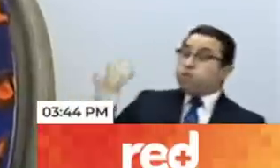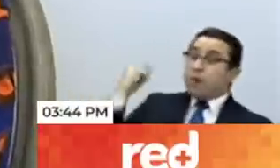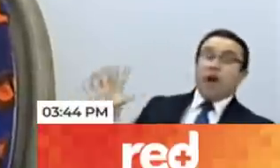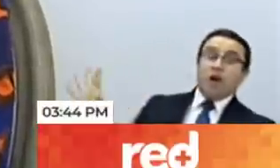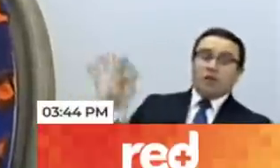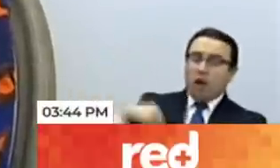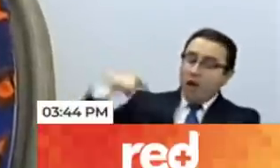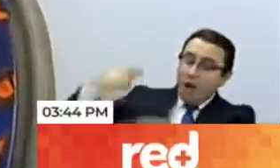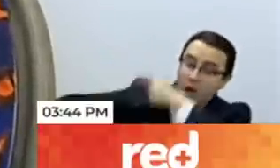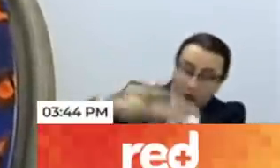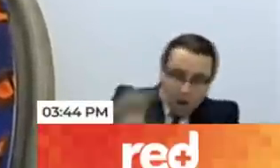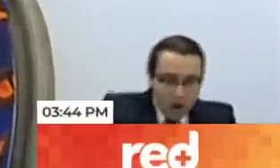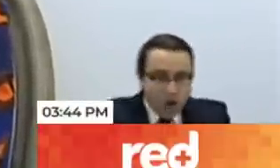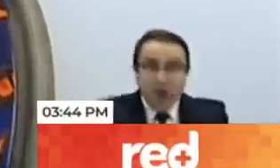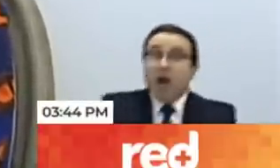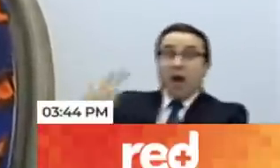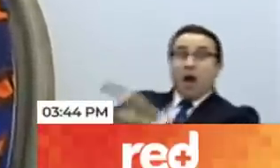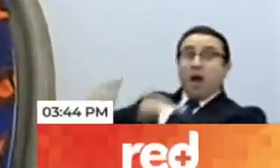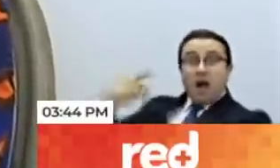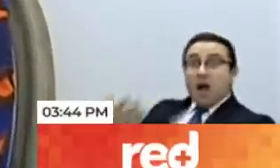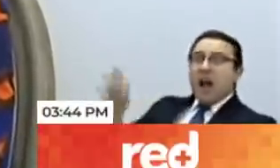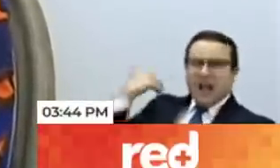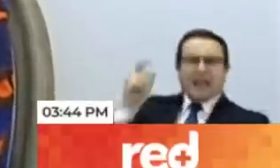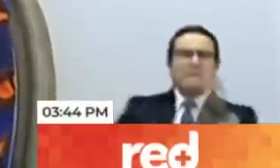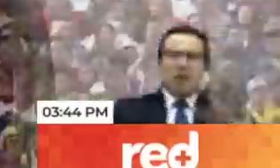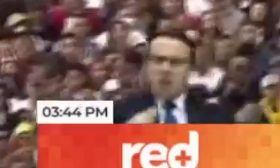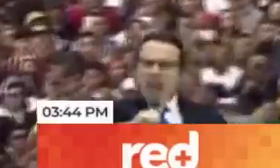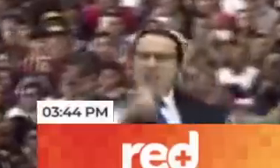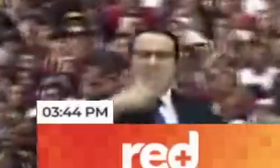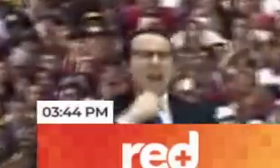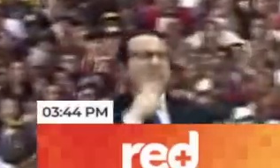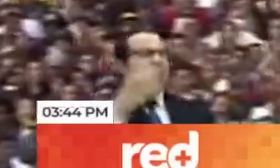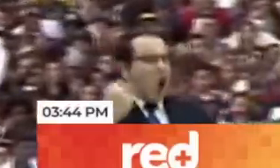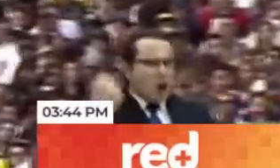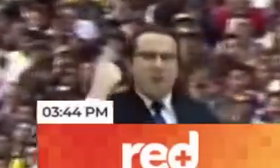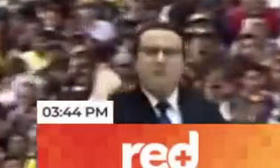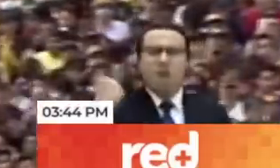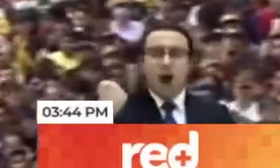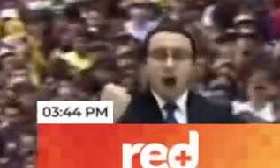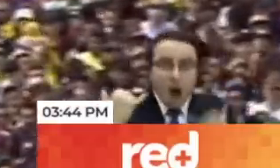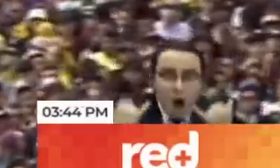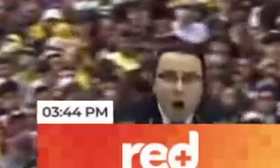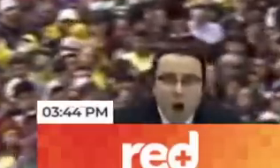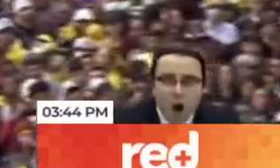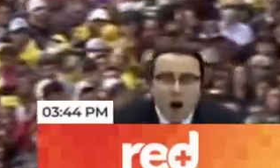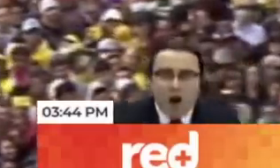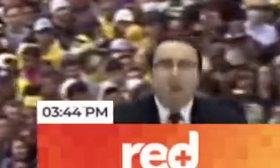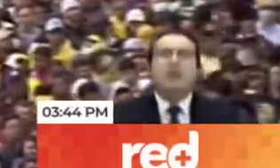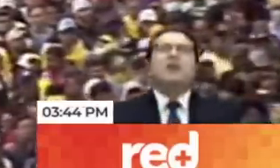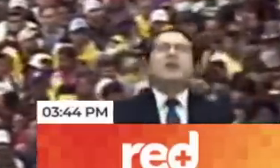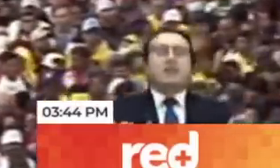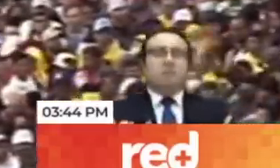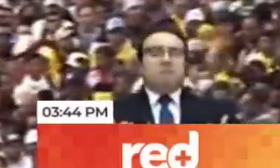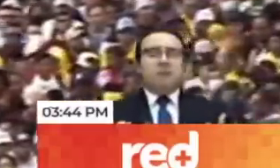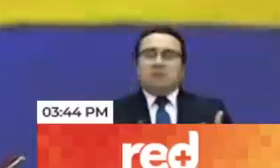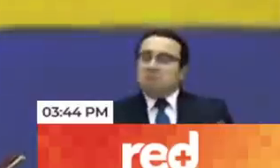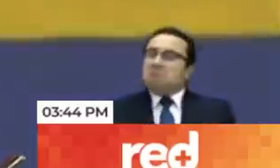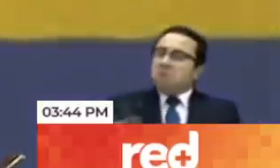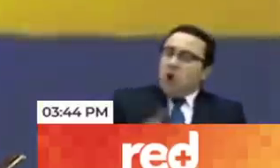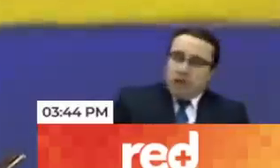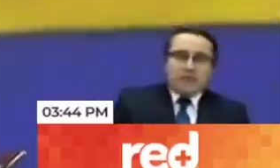voces valientes que han levantado el reclamo popular, pero que solo ahora encontraron el camino de la